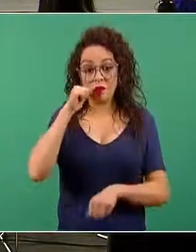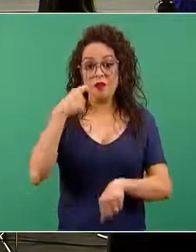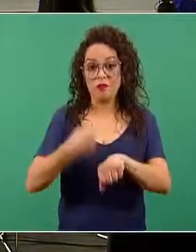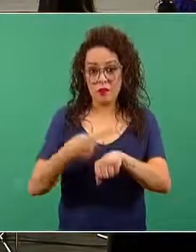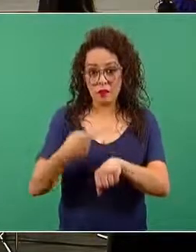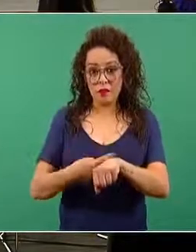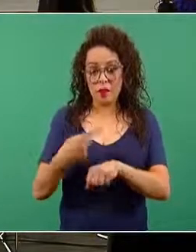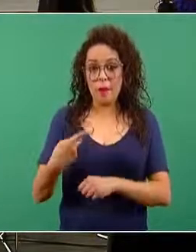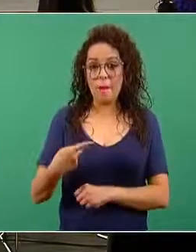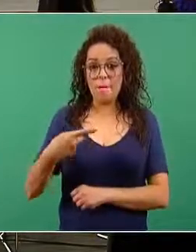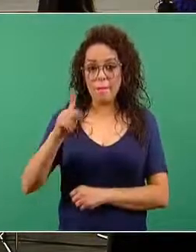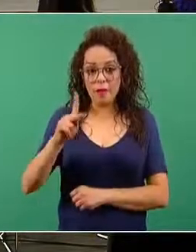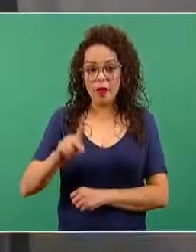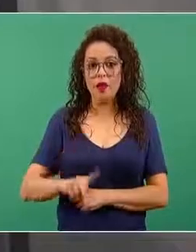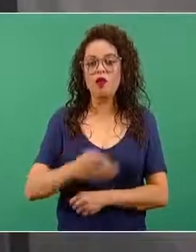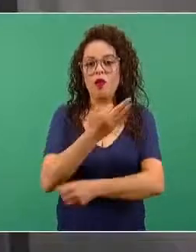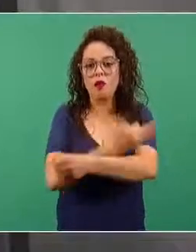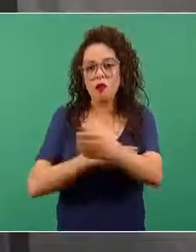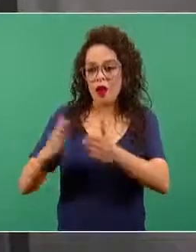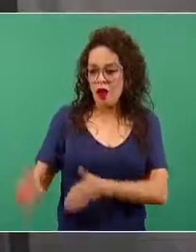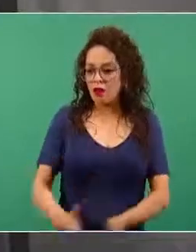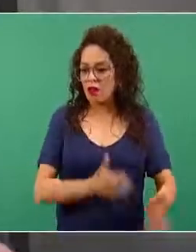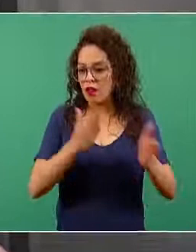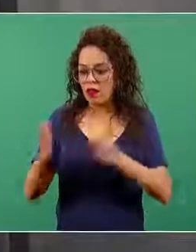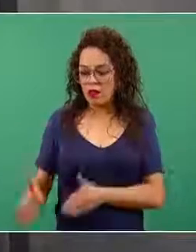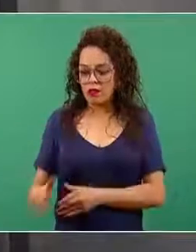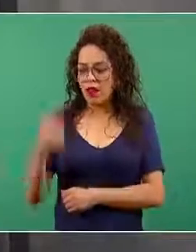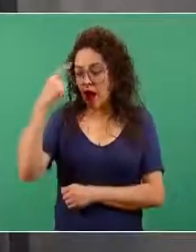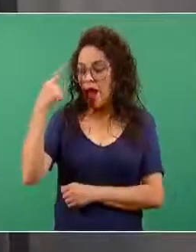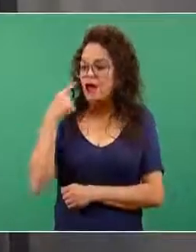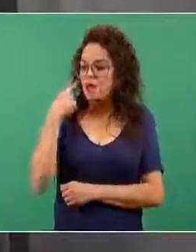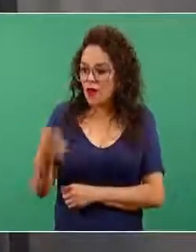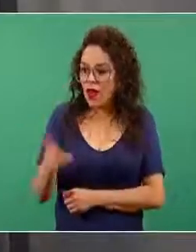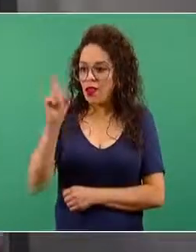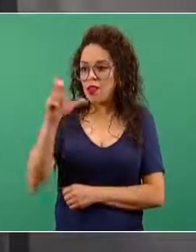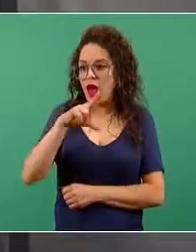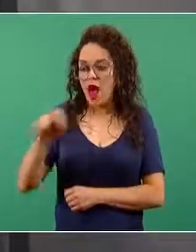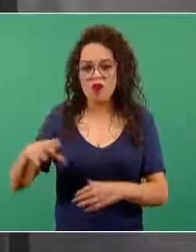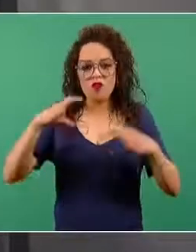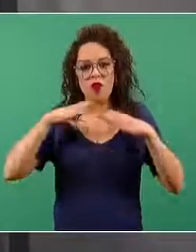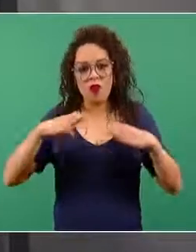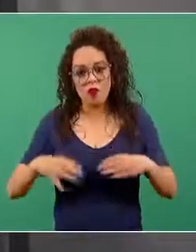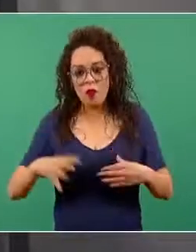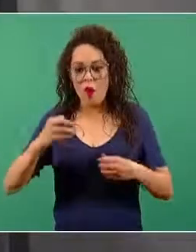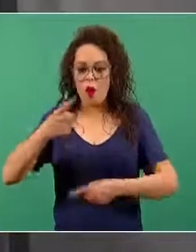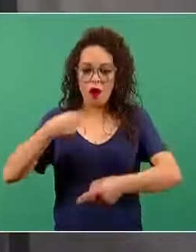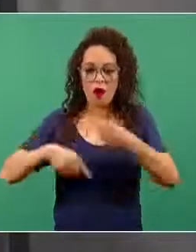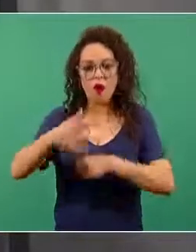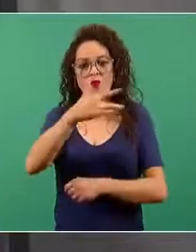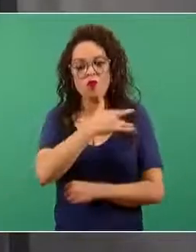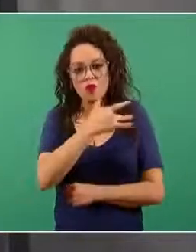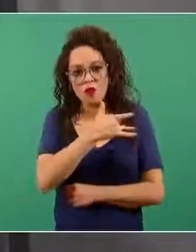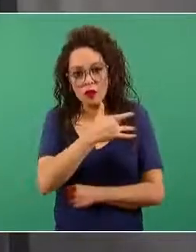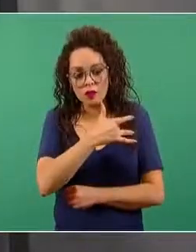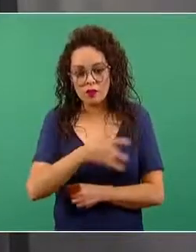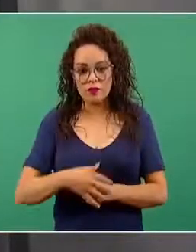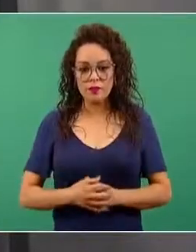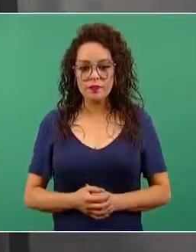los daños en forma tardía, con algunas afecciones en la anatomía cardíaca y en la